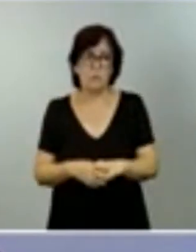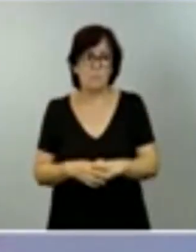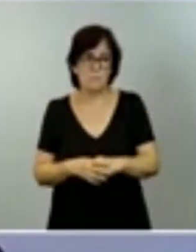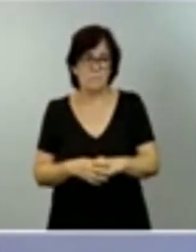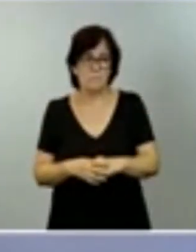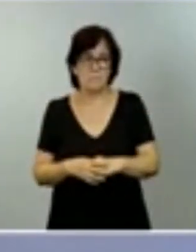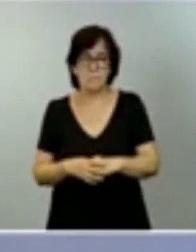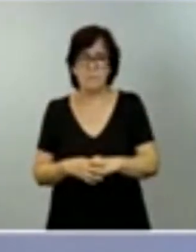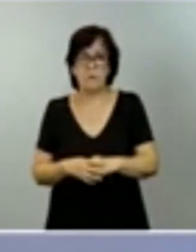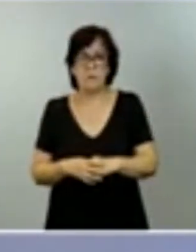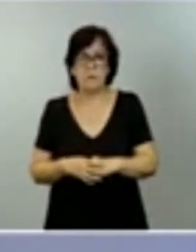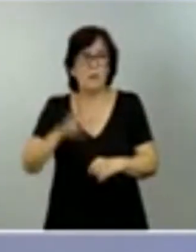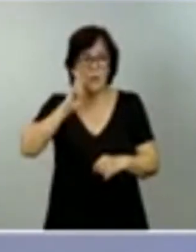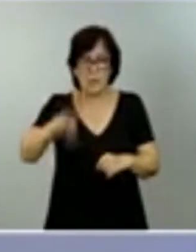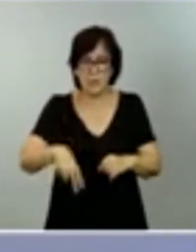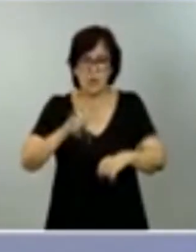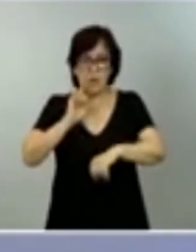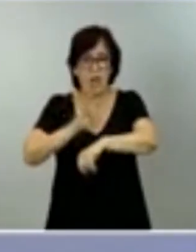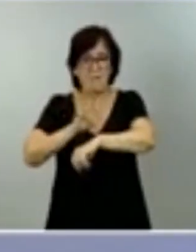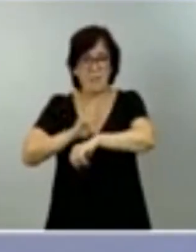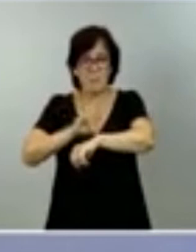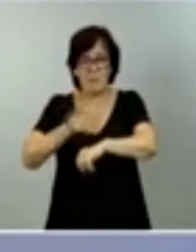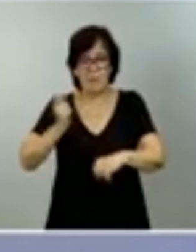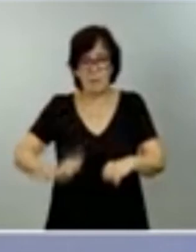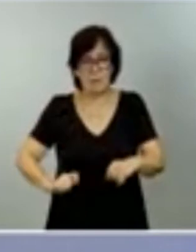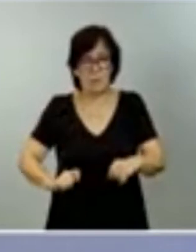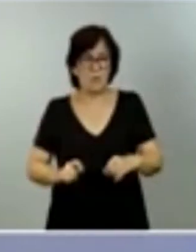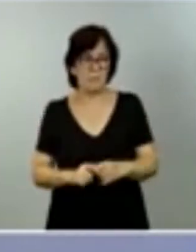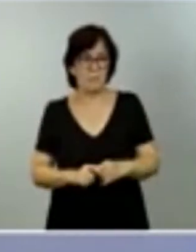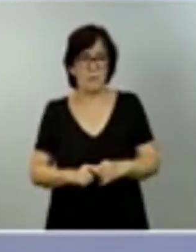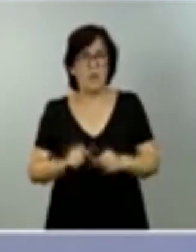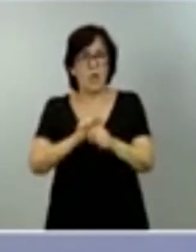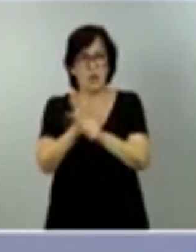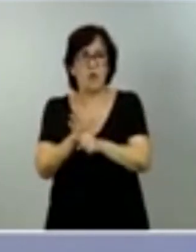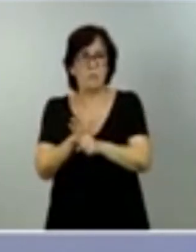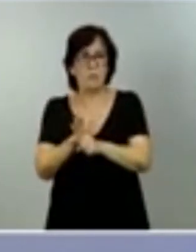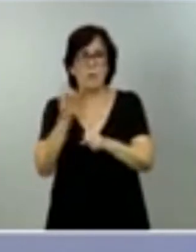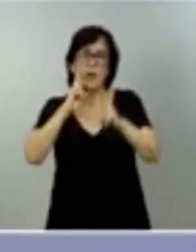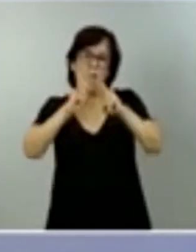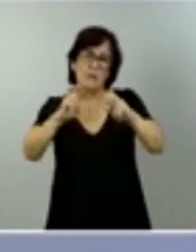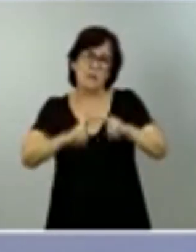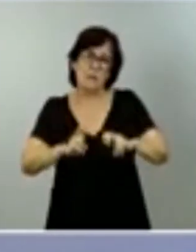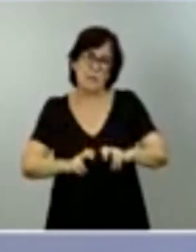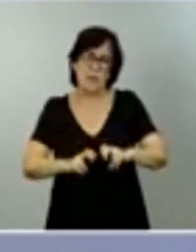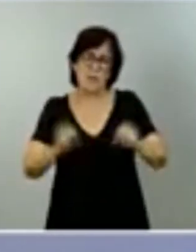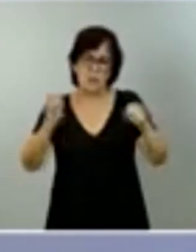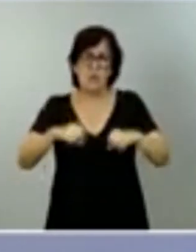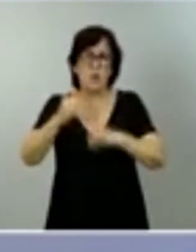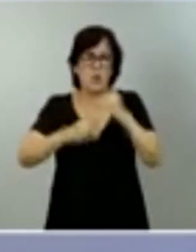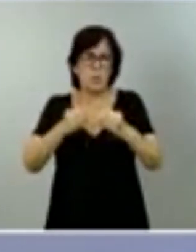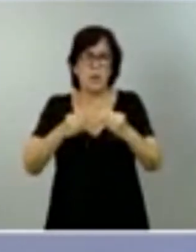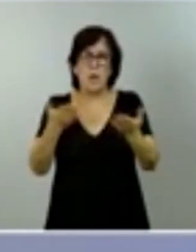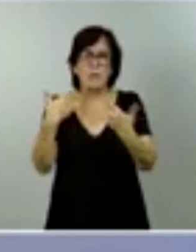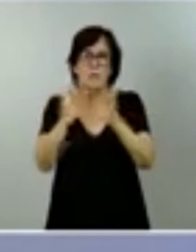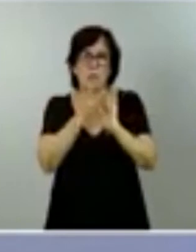el reconocimiento de enfermedad profesional respecto al COVID y si hay que revisar estas decisiones lo vamos a hacer en diálogo con el conjunto